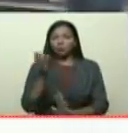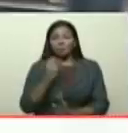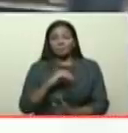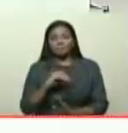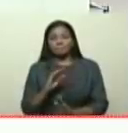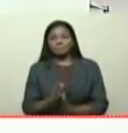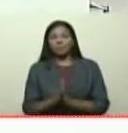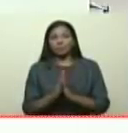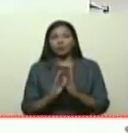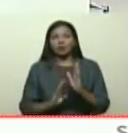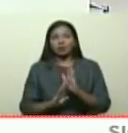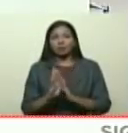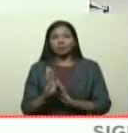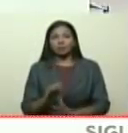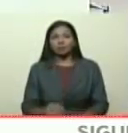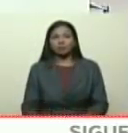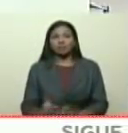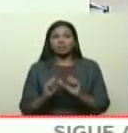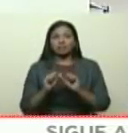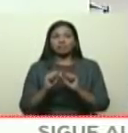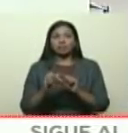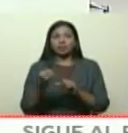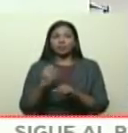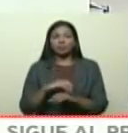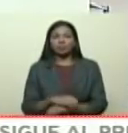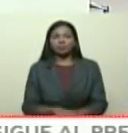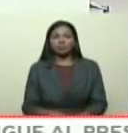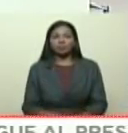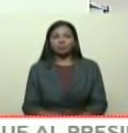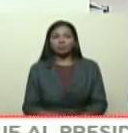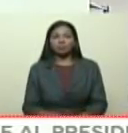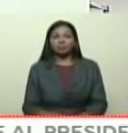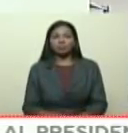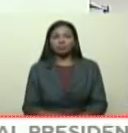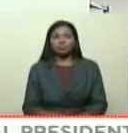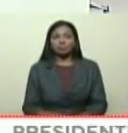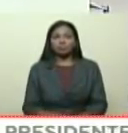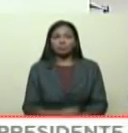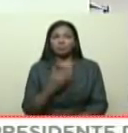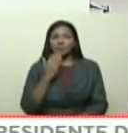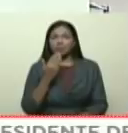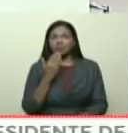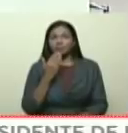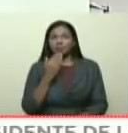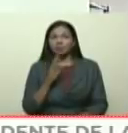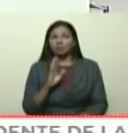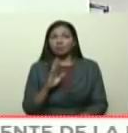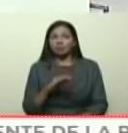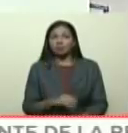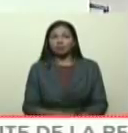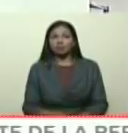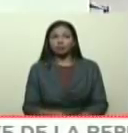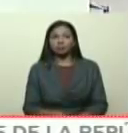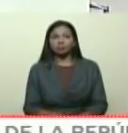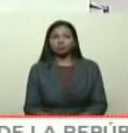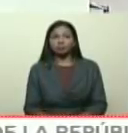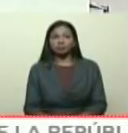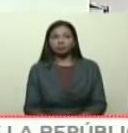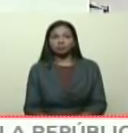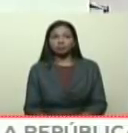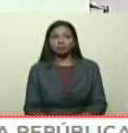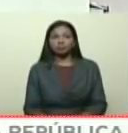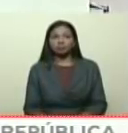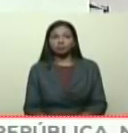avanzar, continuar. Ernesto Villegas por la... Muy bien, presidente. Bueno, quería